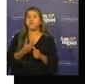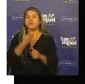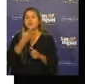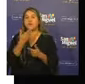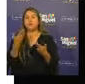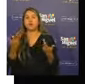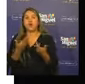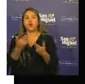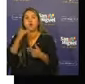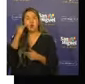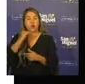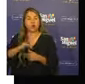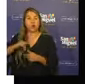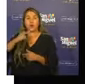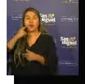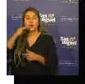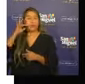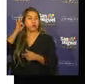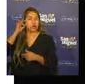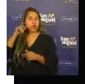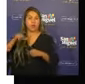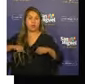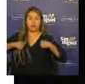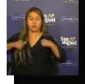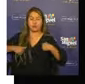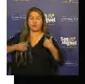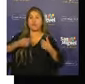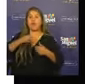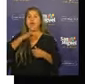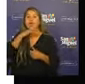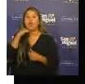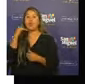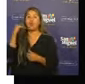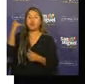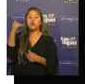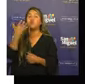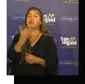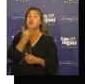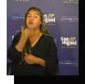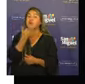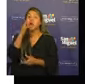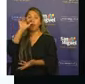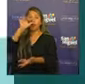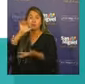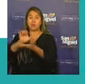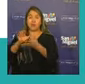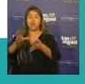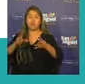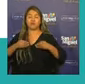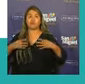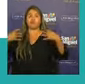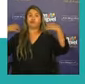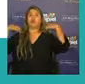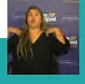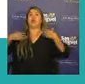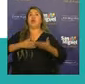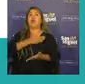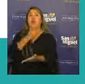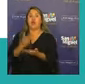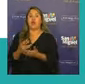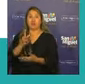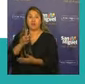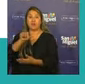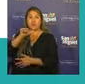desde niñas, niños, adolescentes, adultos también, porque el Estado se hace cargo hasta los 26 años. Y desde ahí,